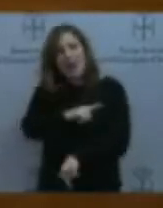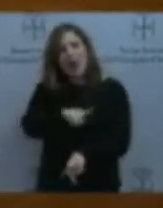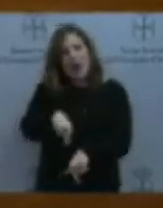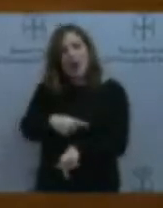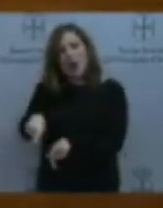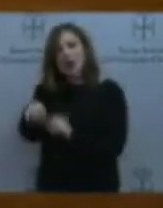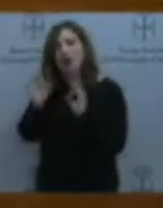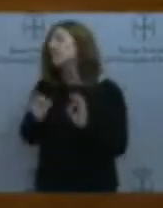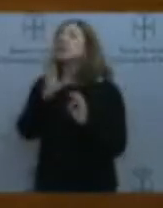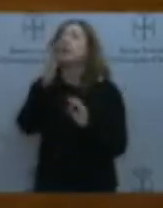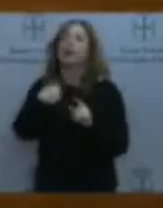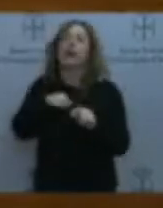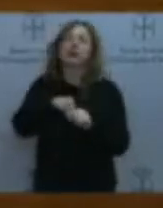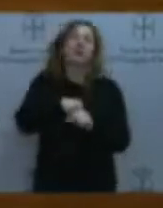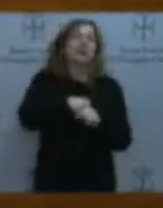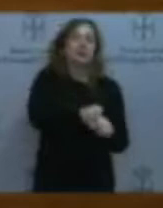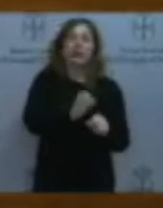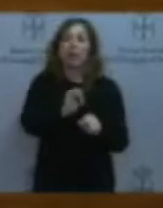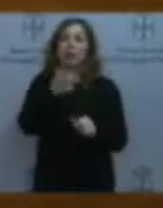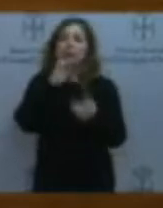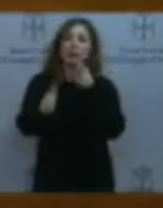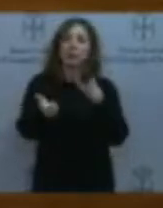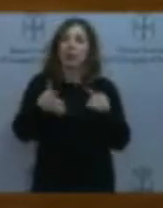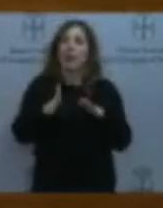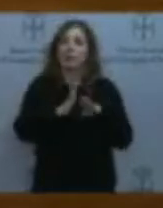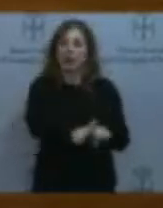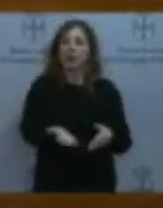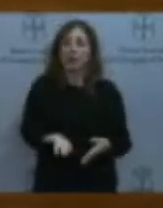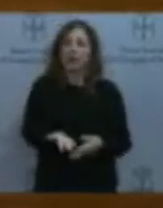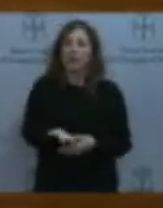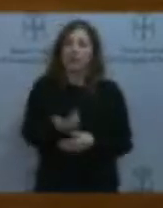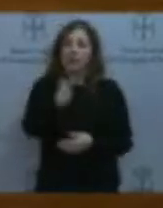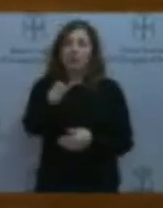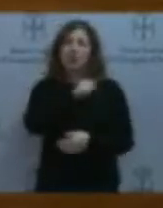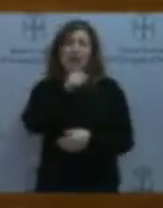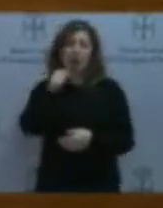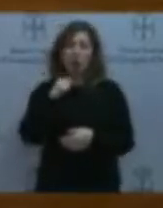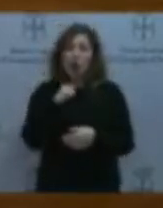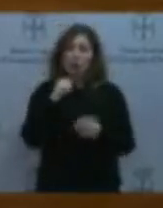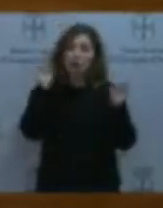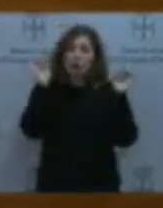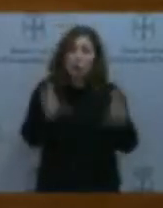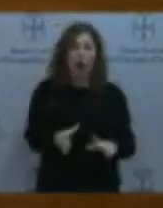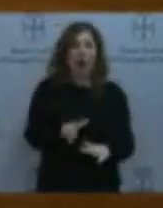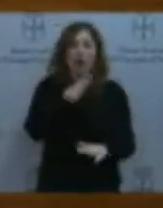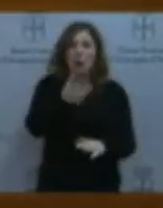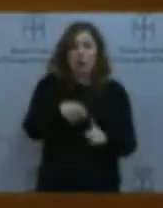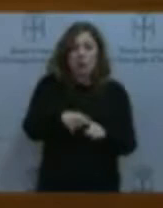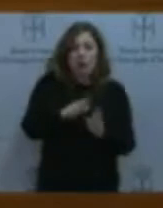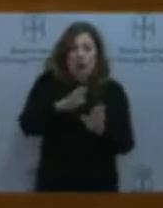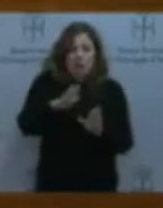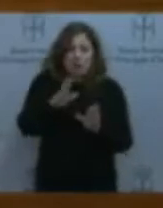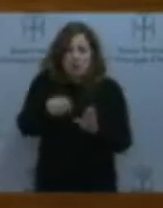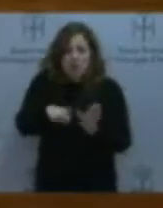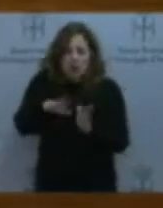de que nos presionasen, nos insultasen, que lo hiciesen los autónomos, que cada vez les cuesta más llegar a final de mes, o esas